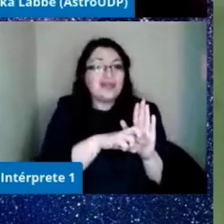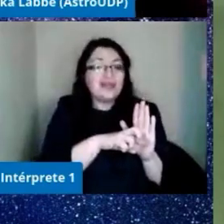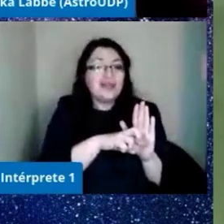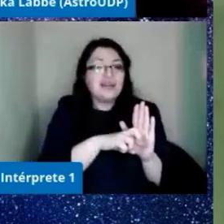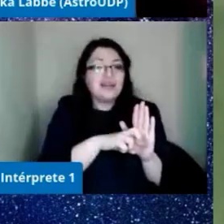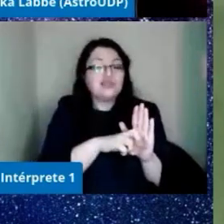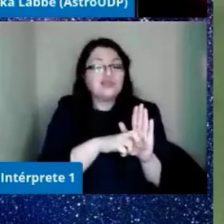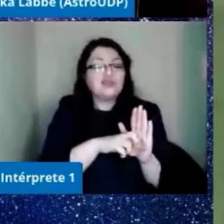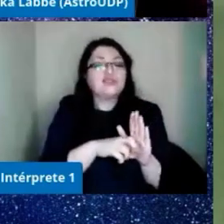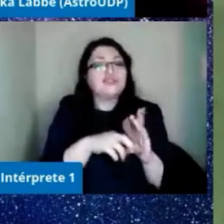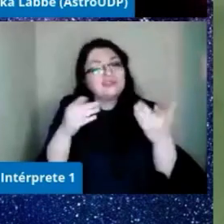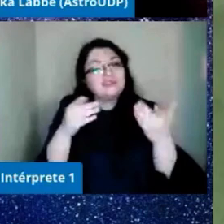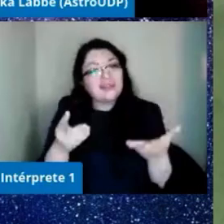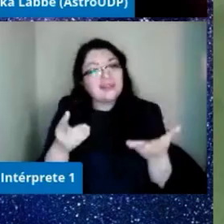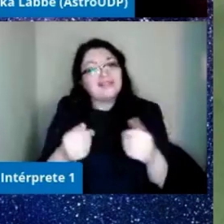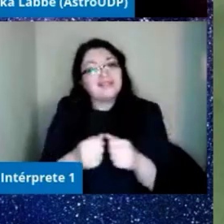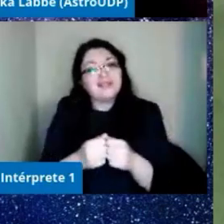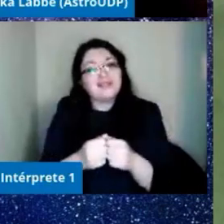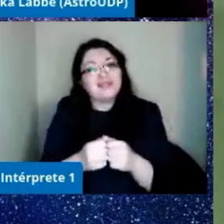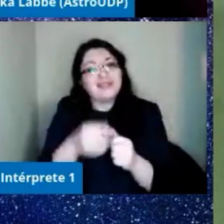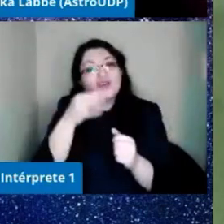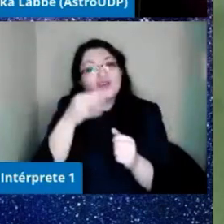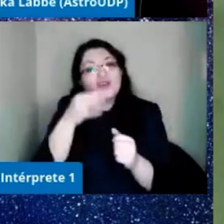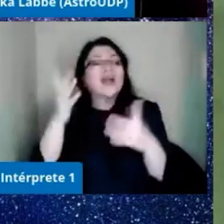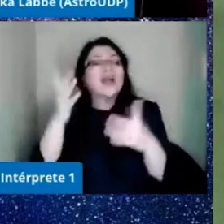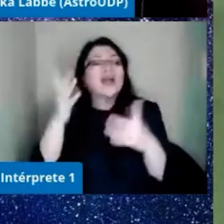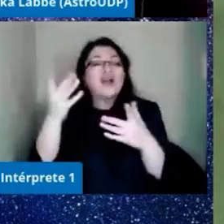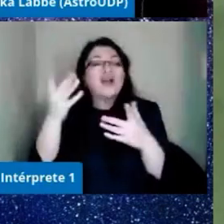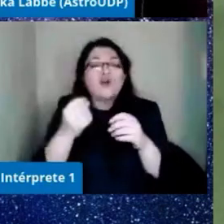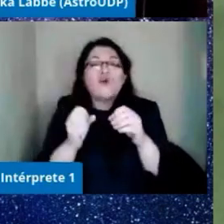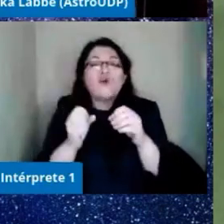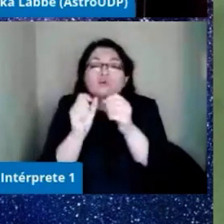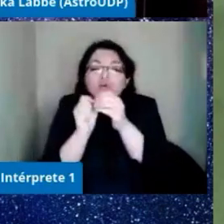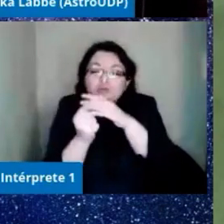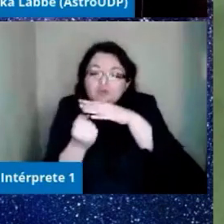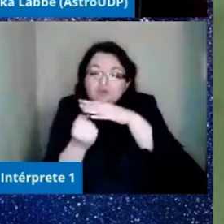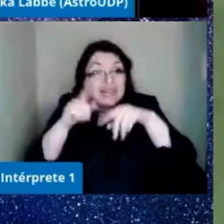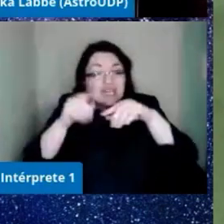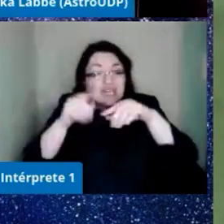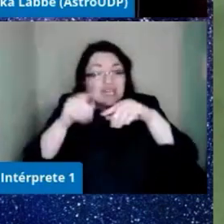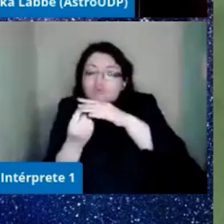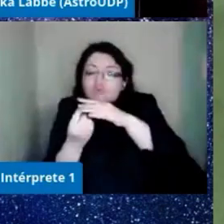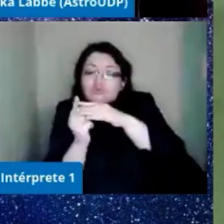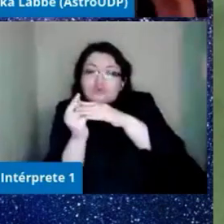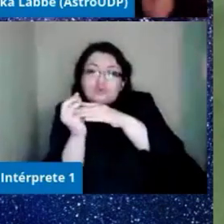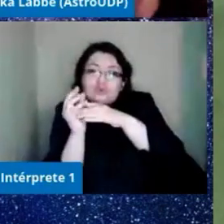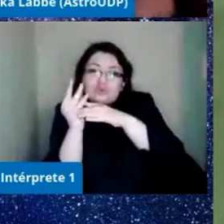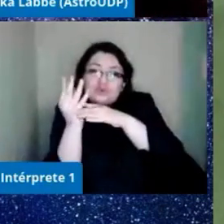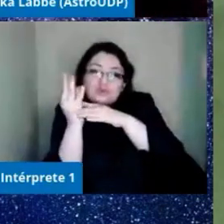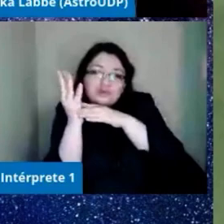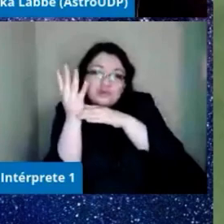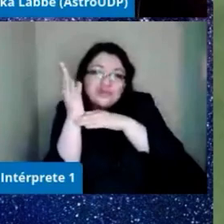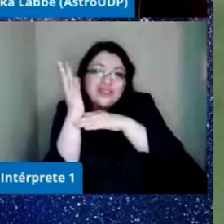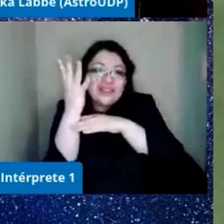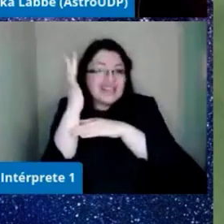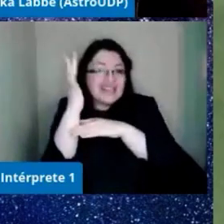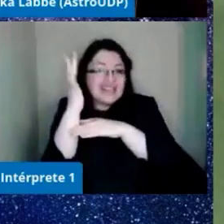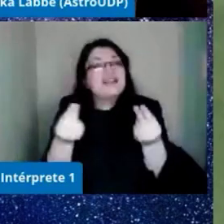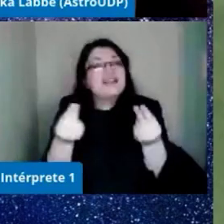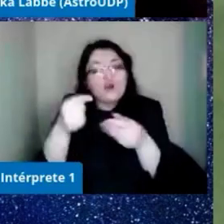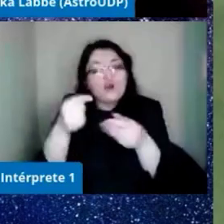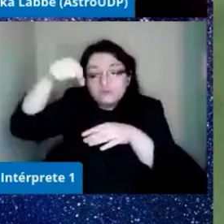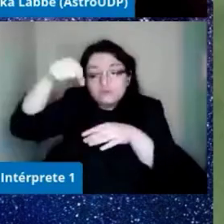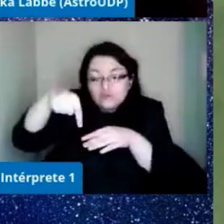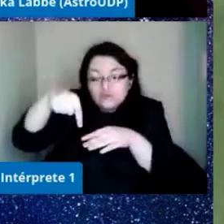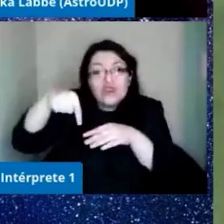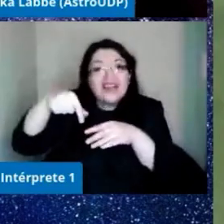puse sobre la imagen de un arbolito que está recién creciendo, porque es como plantar una semilla, así como vamos, así, vamos, ustedes